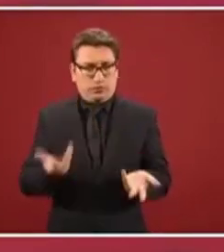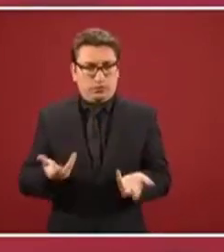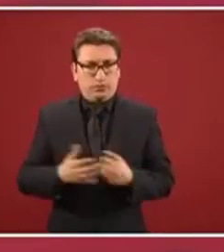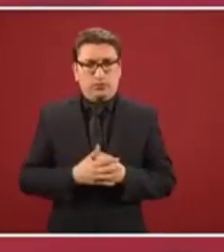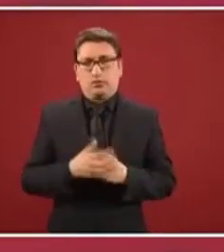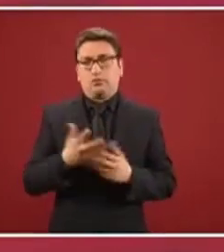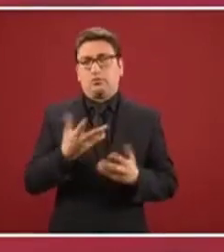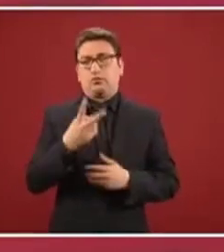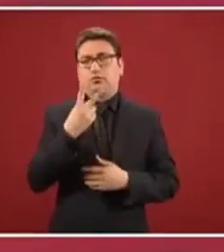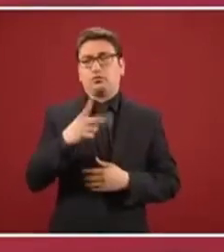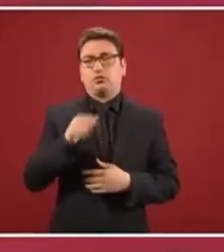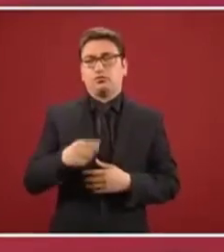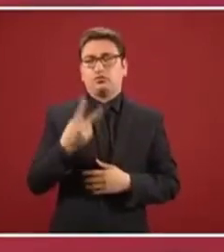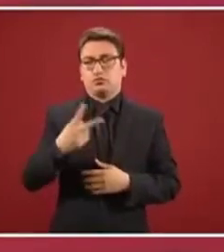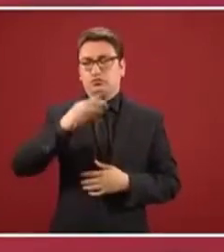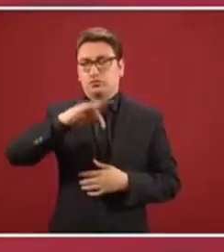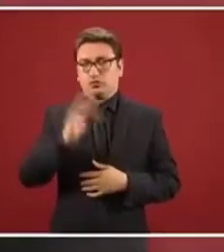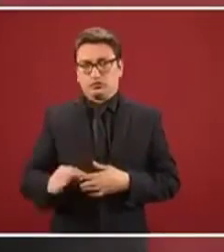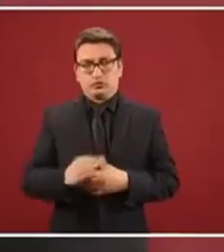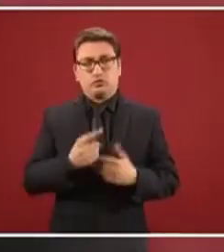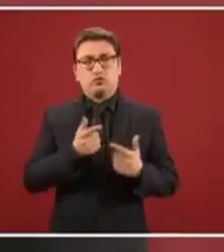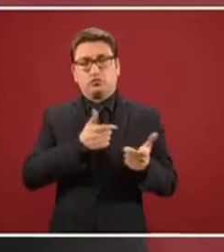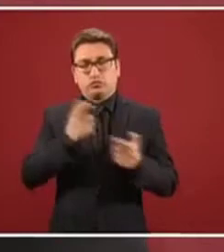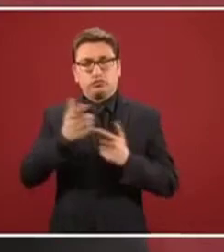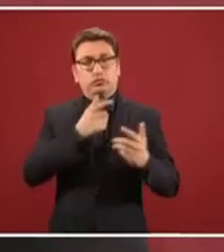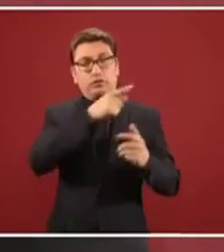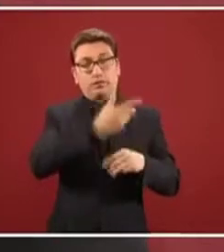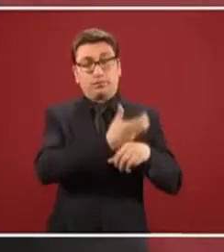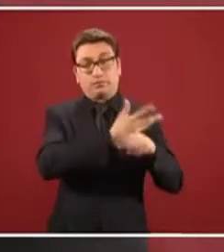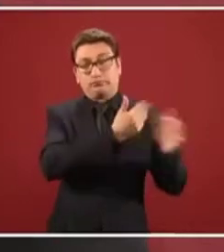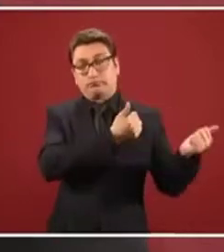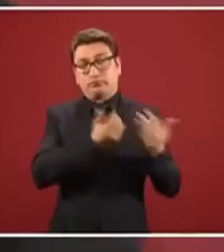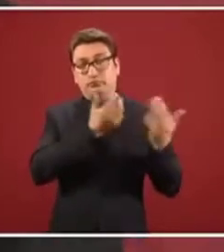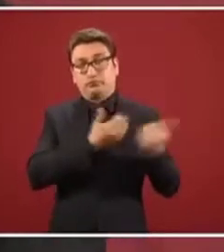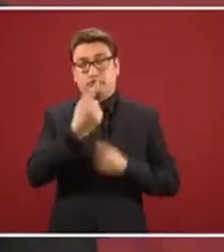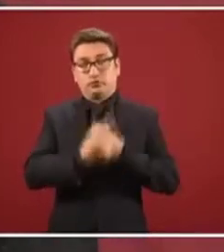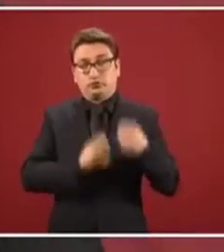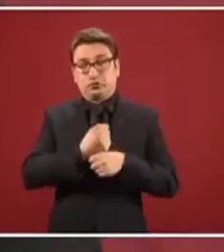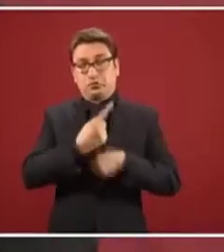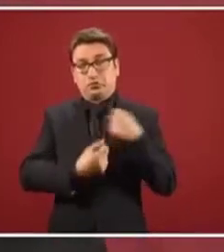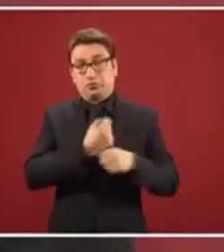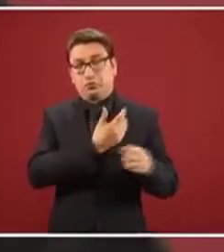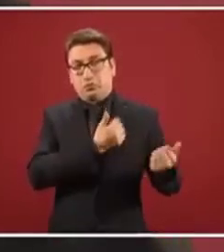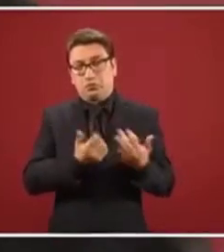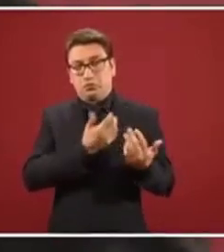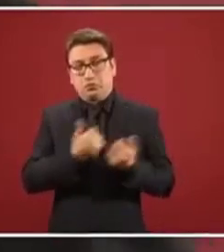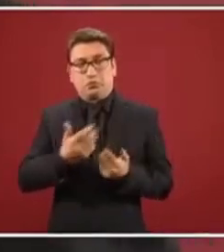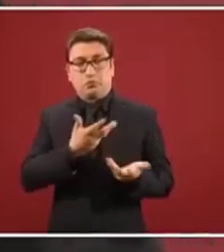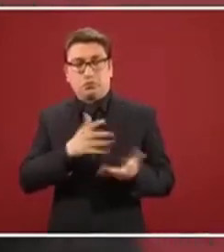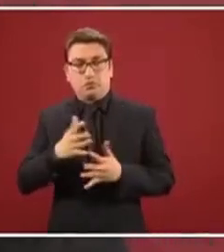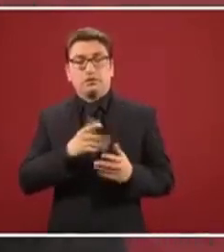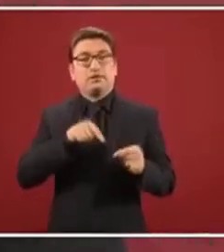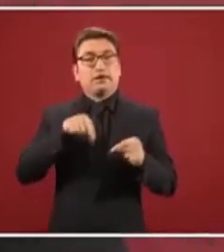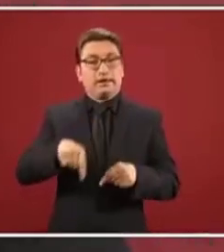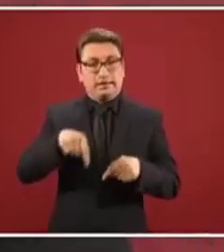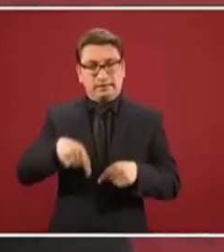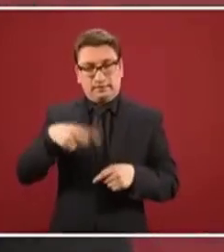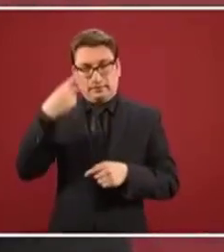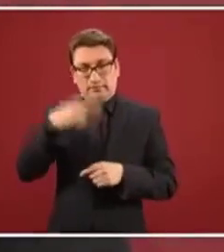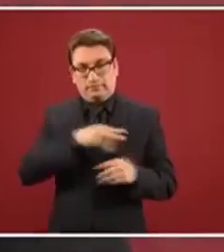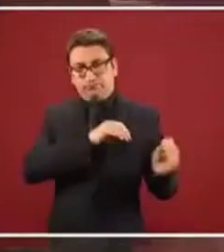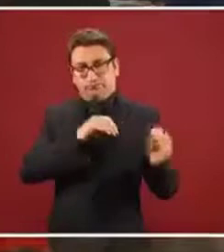del 2.2% del total de armas que se venden en Estados Unidos cada año, estimamos, cruzan la frontera hacia